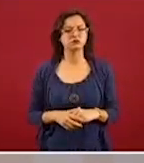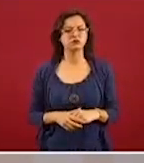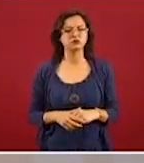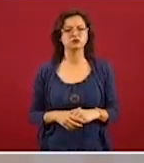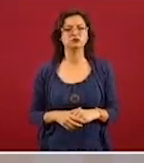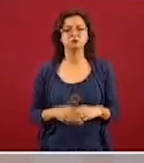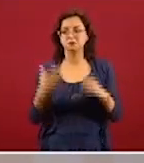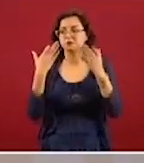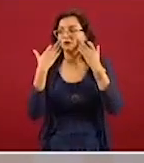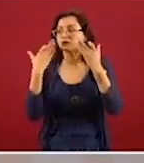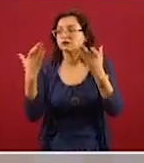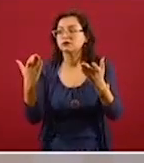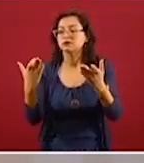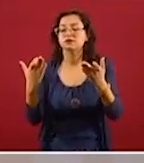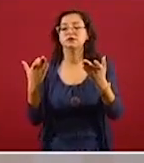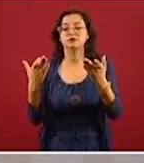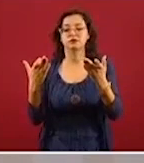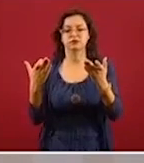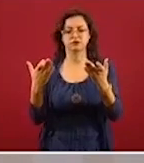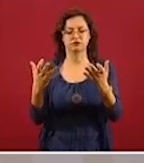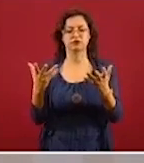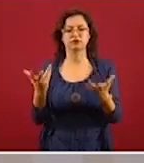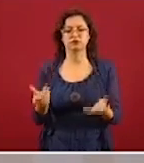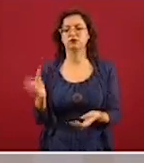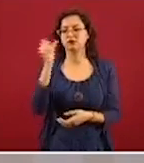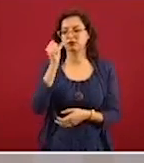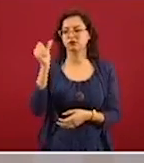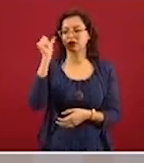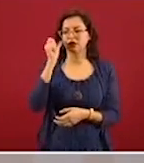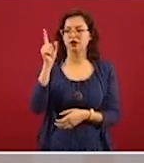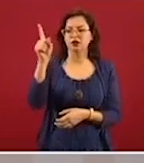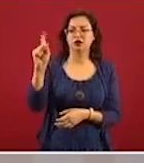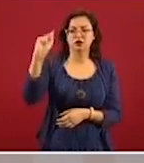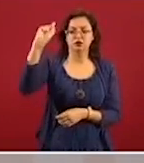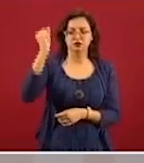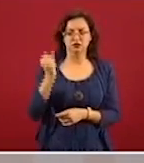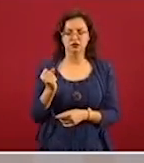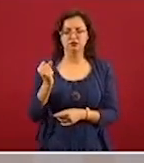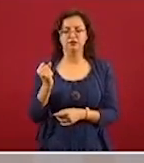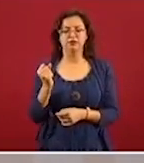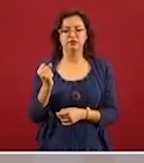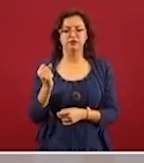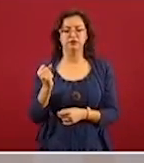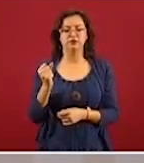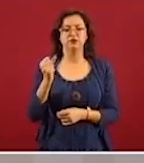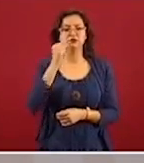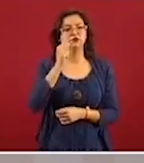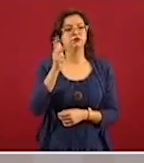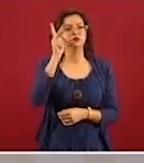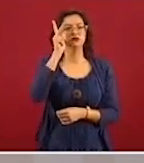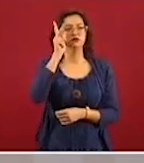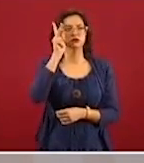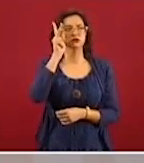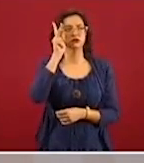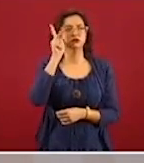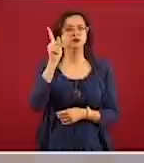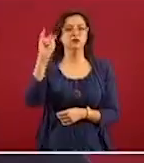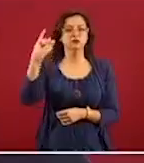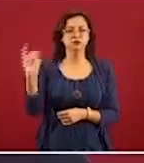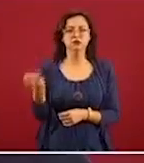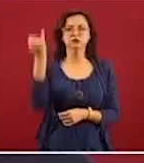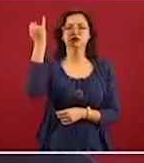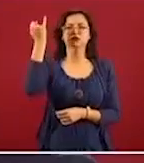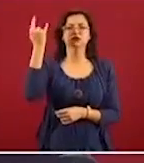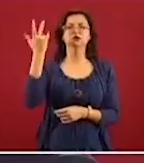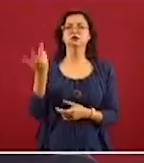Me consta, ayer lo vi en Sinaloa, antier en Tijuana,